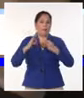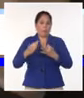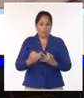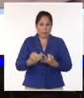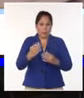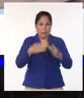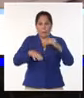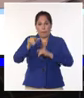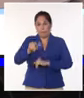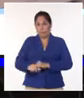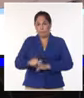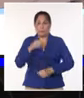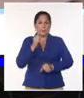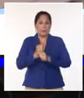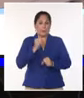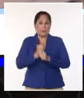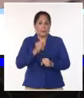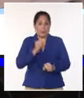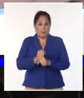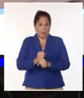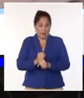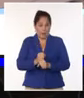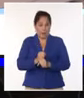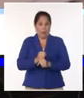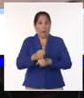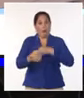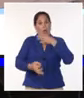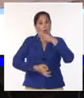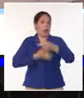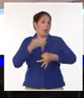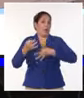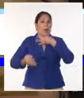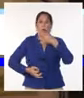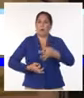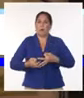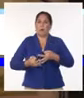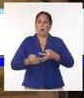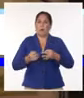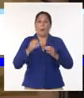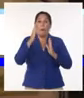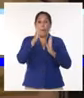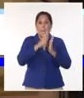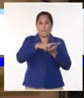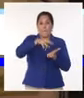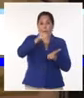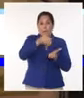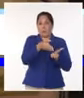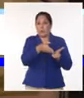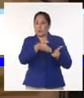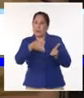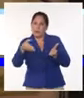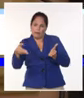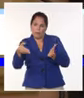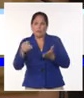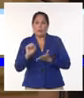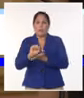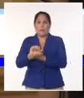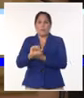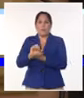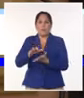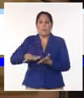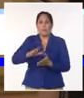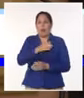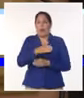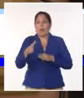ministra de Trabajo y Seguridad Social, Martelena Feitó Cabrera, explicó que se extiende el plazo para el disfrute del periodo de la prestación social hasta los